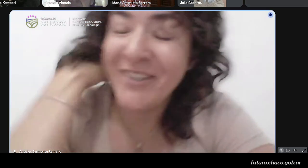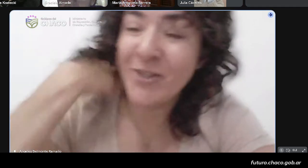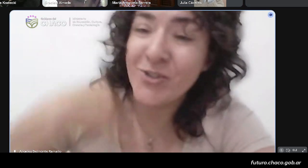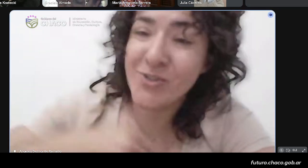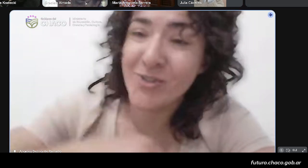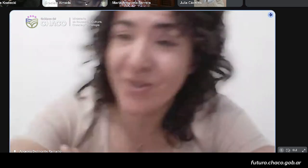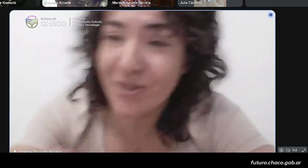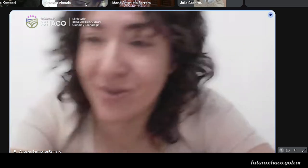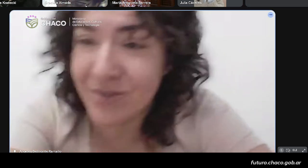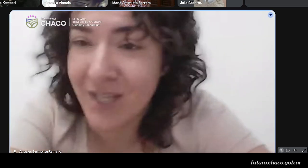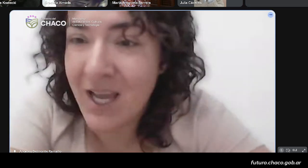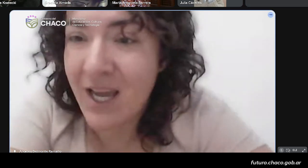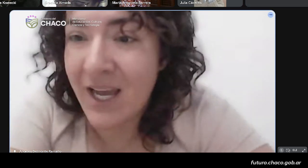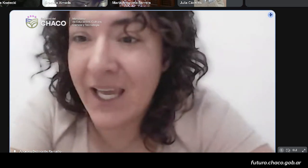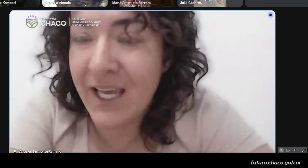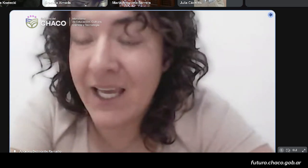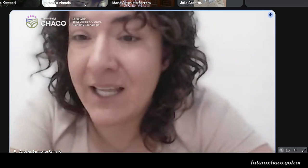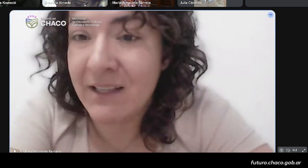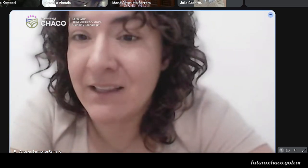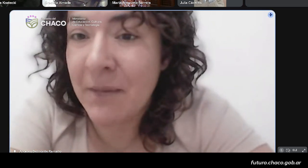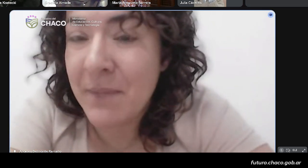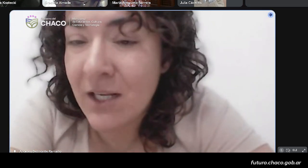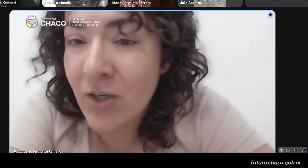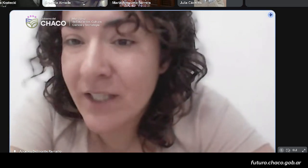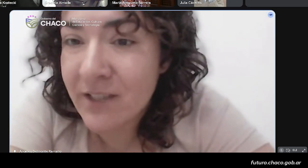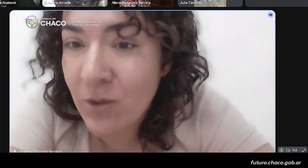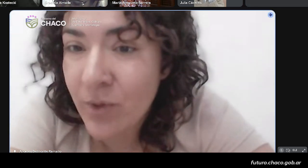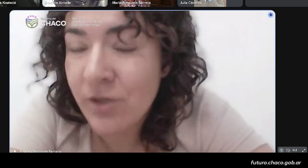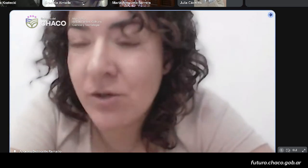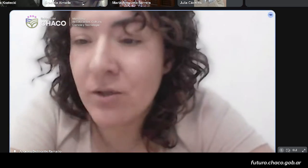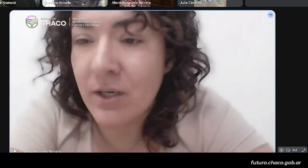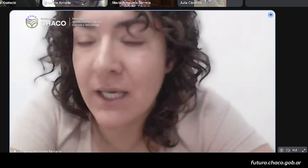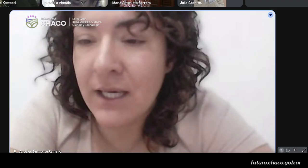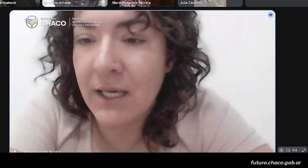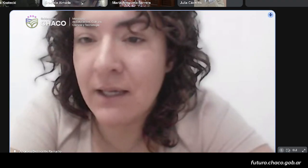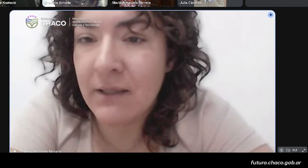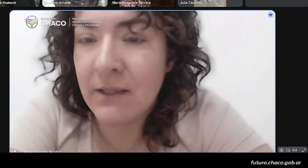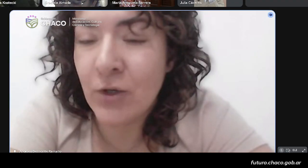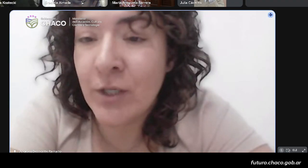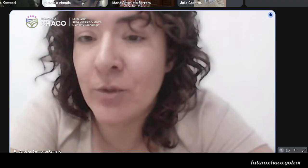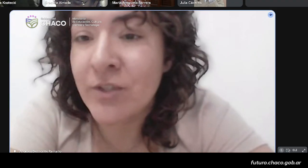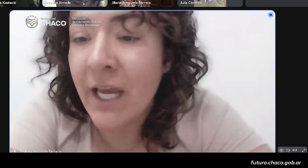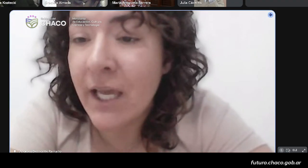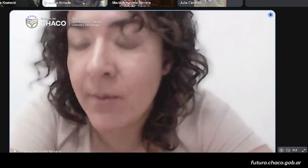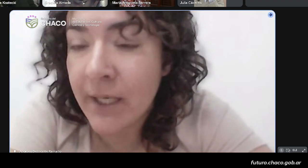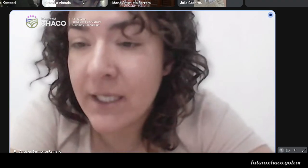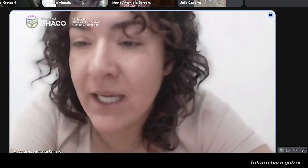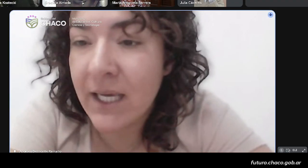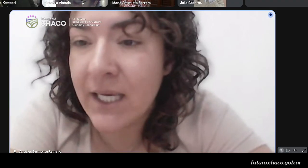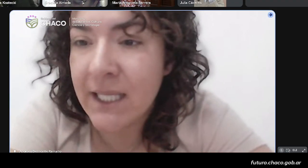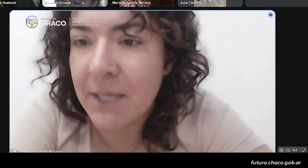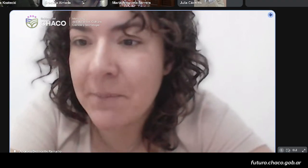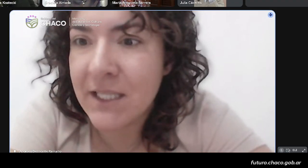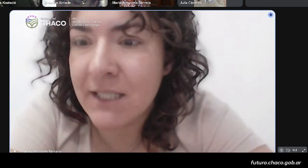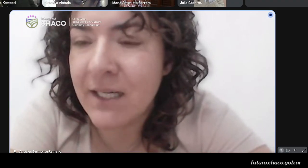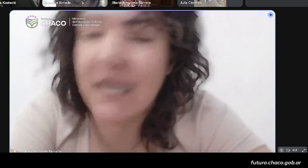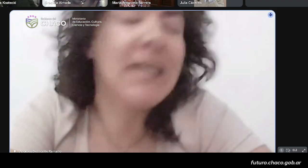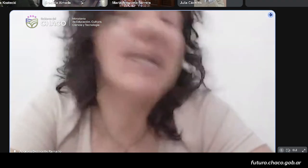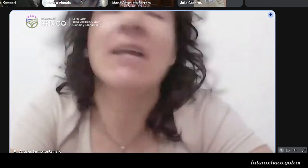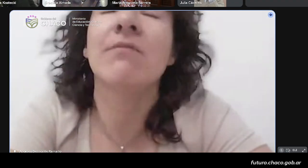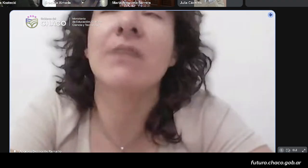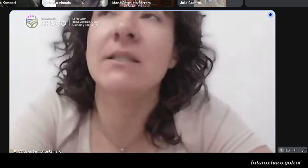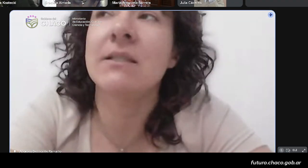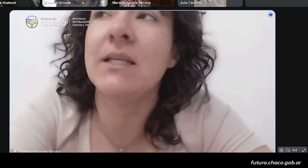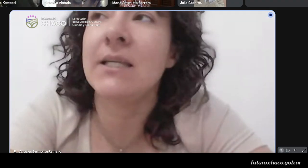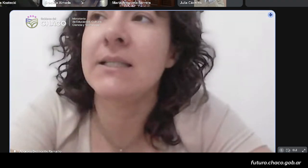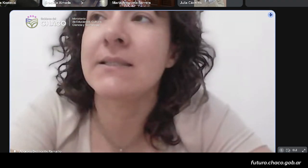Muy valioso. También lo que está bueno de lo que vos traes, Vane, es que también trabajás